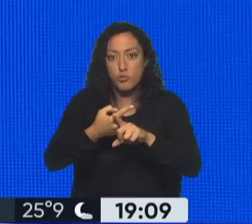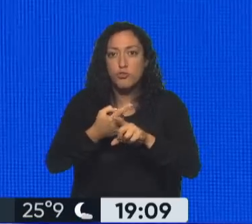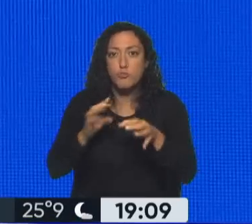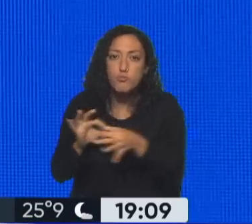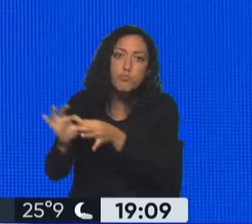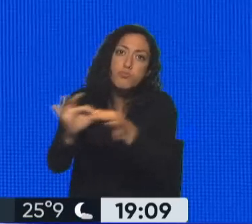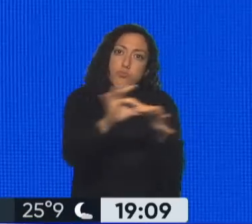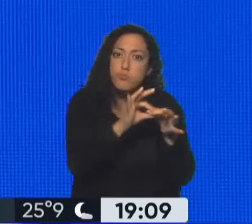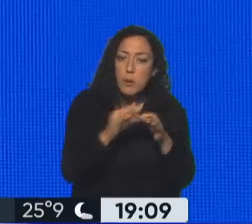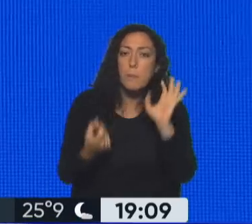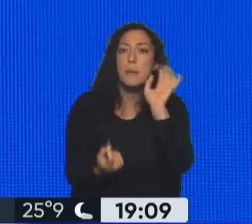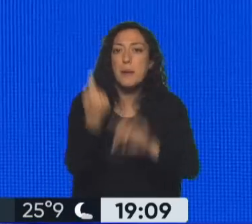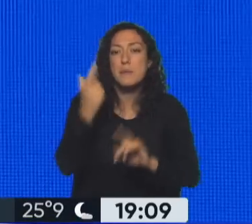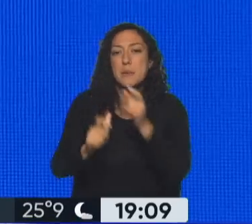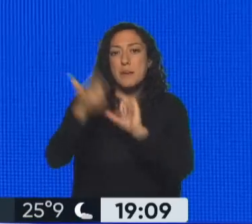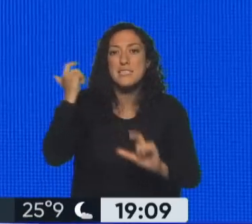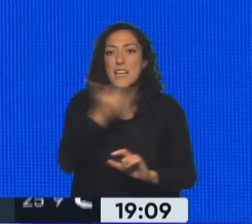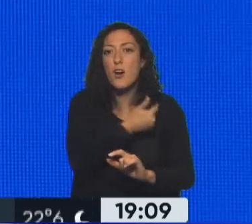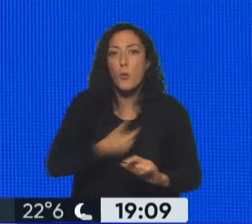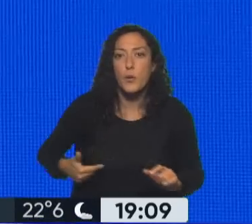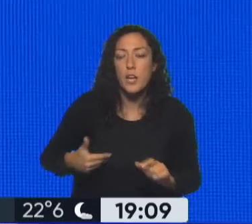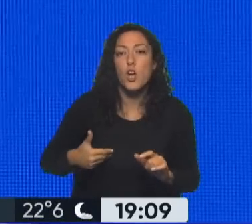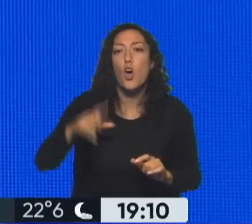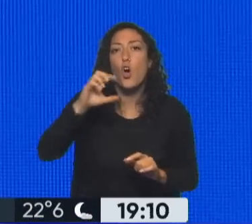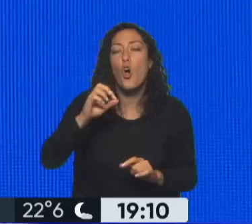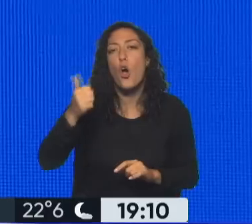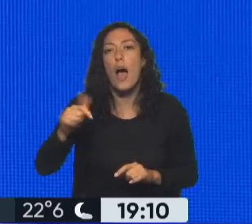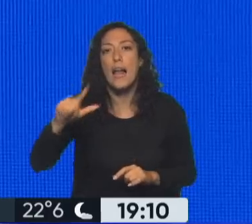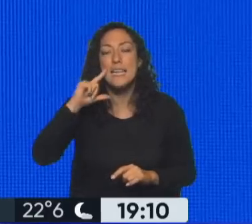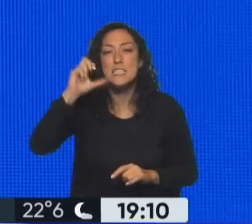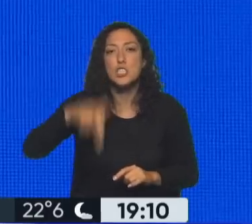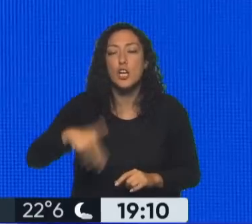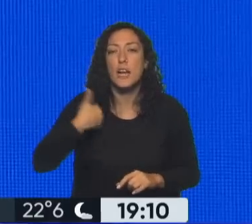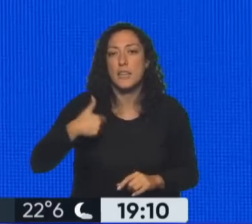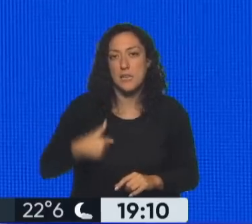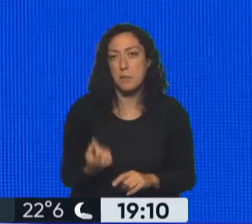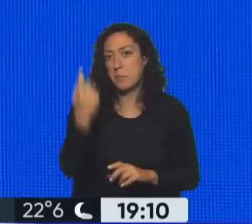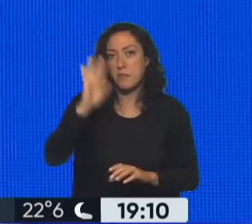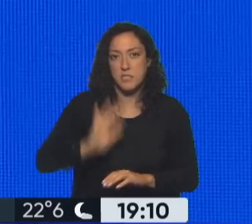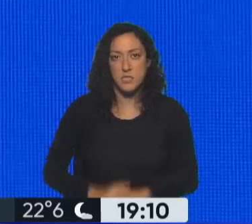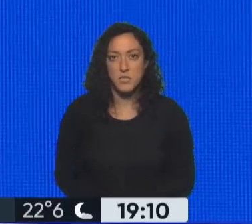la primera experiencia de gobierno de coalición en la República Argentina.